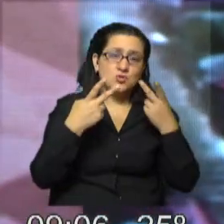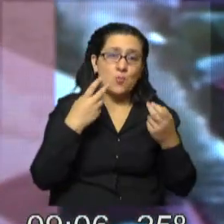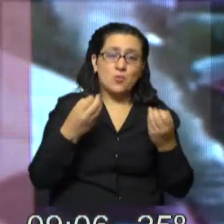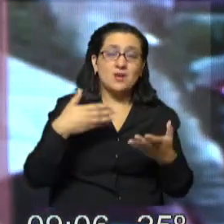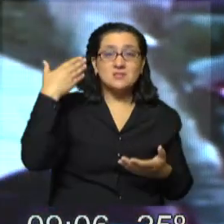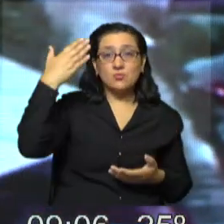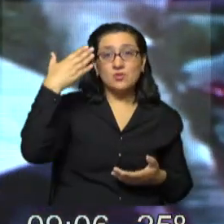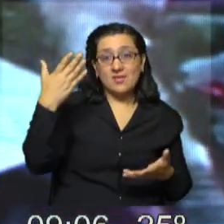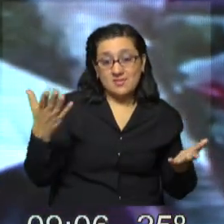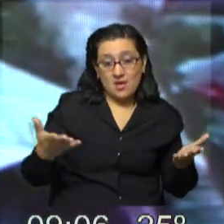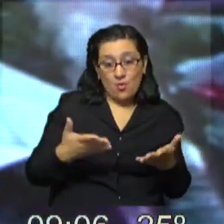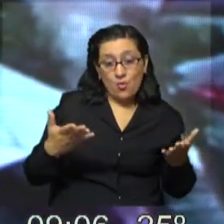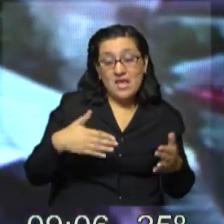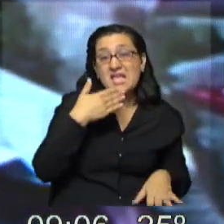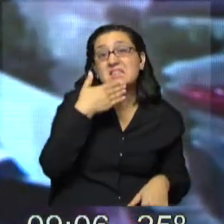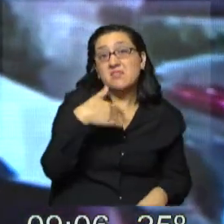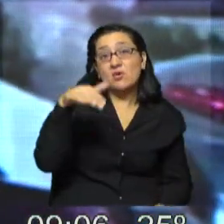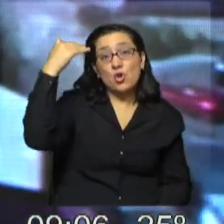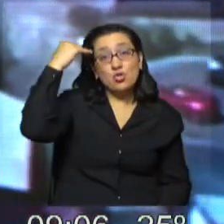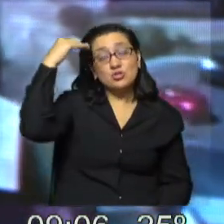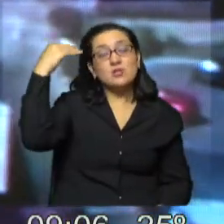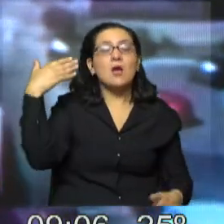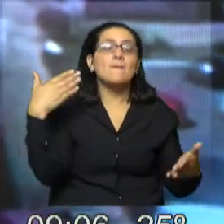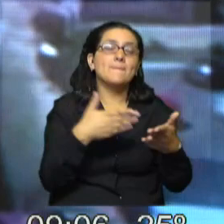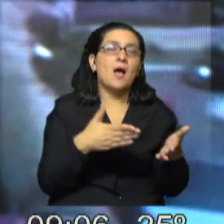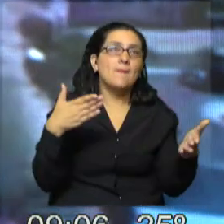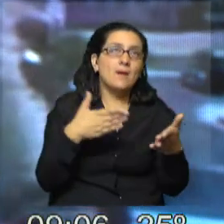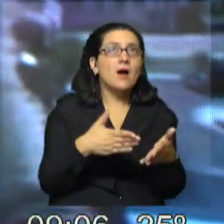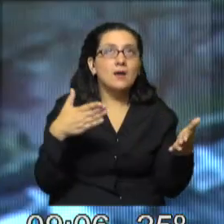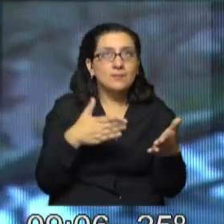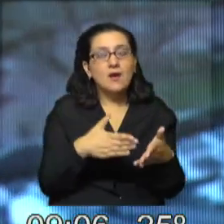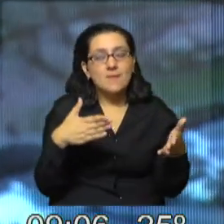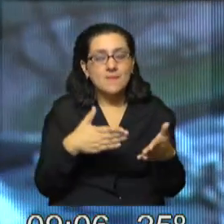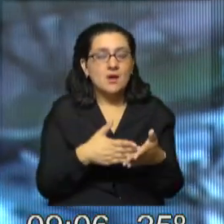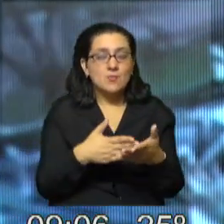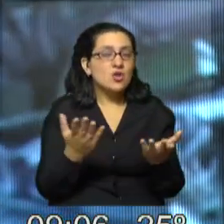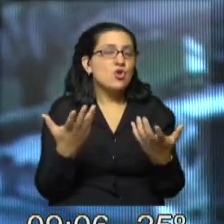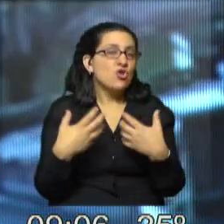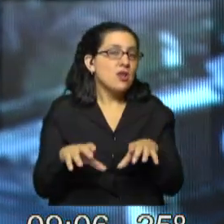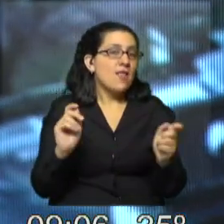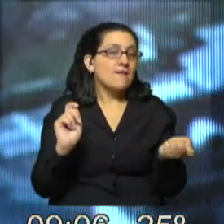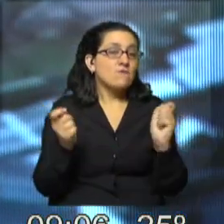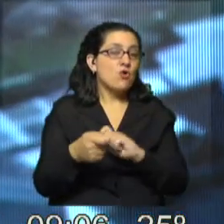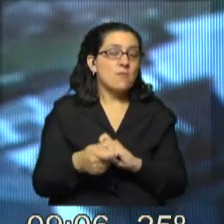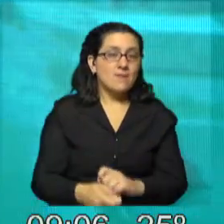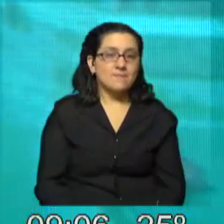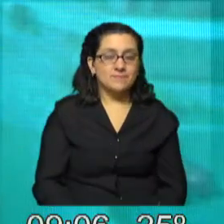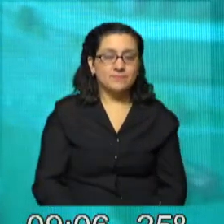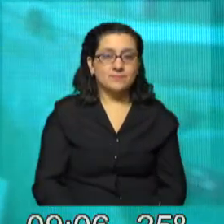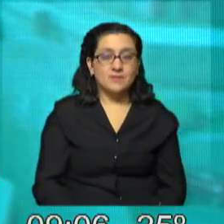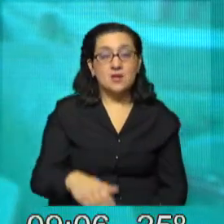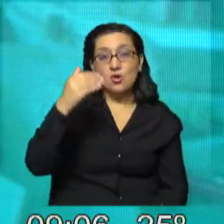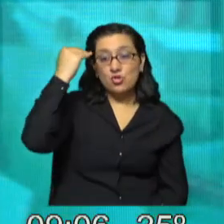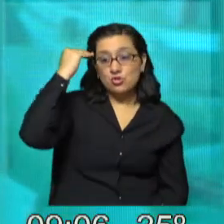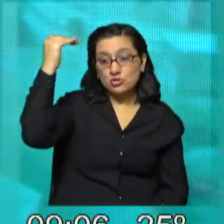actuales entienden que los docentes están poniendo palos en la rueda para aplicar esta reforma o transformación educativa. Y son los docentes